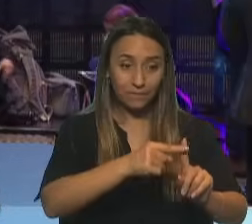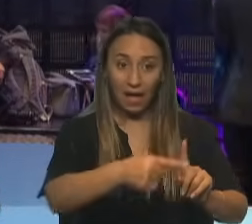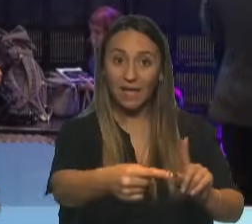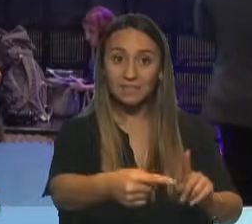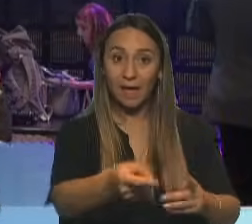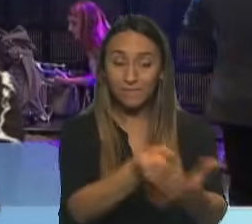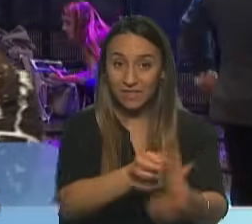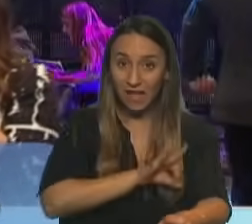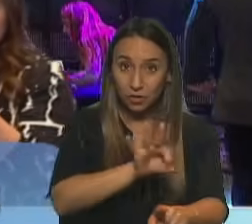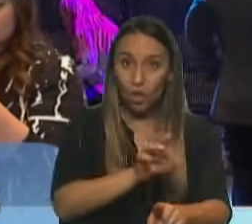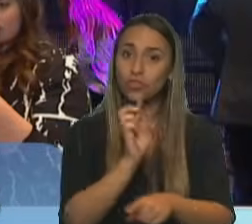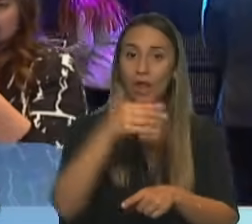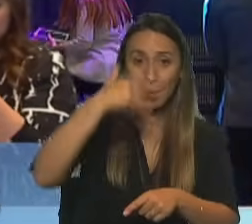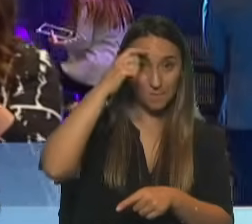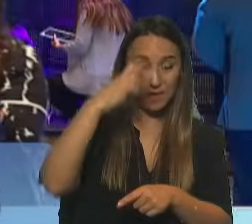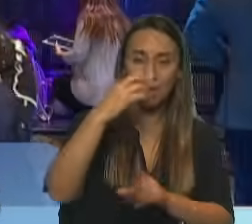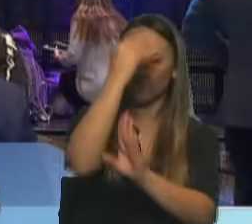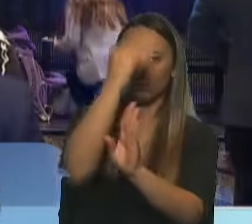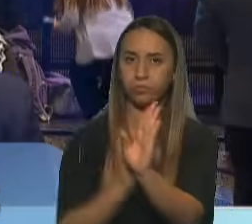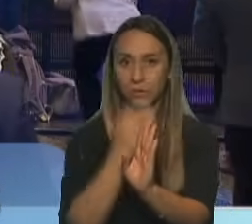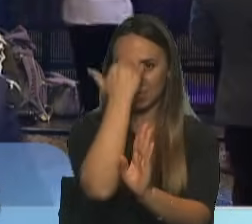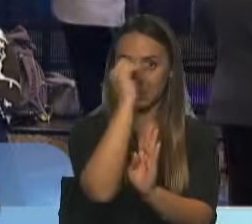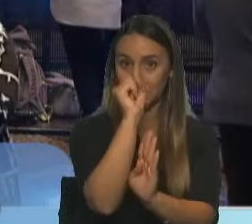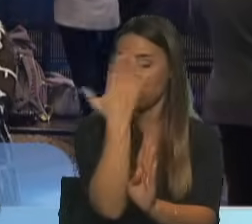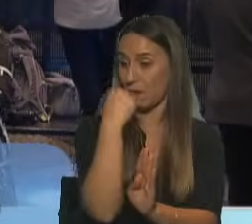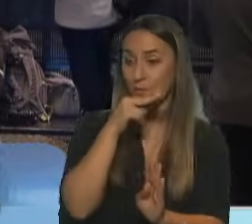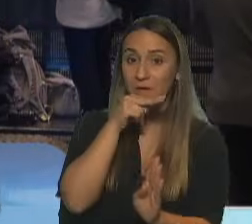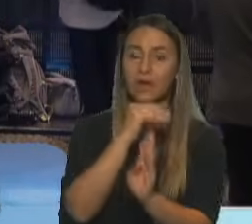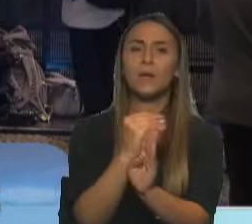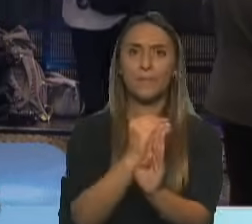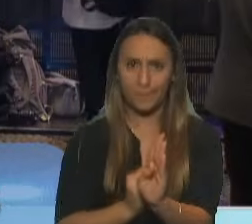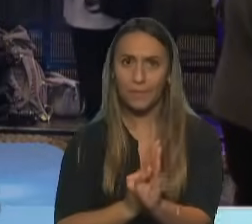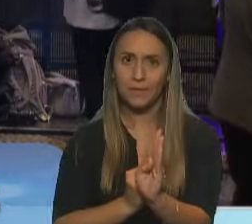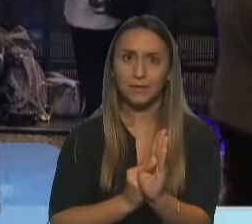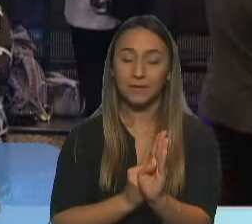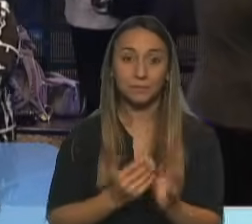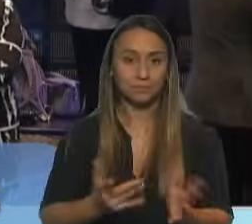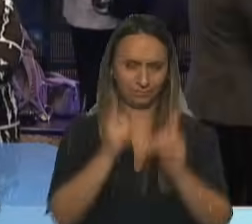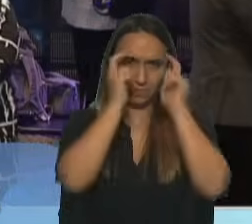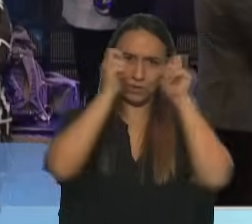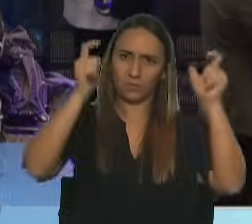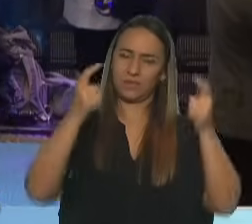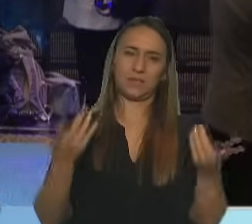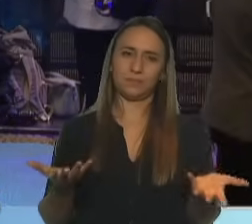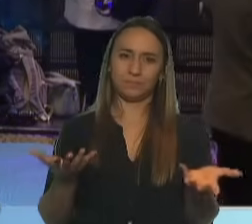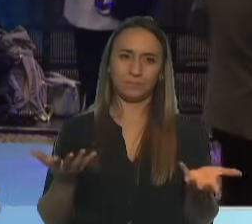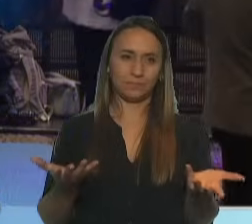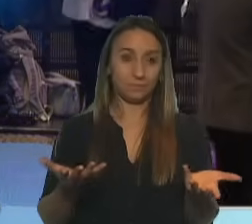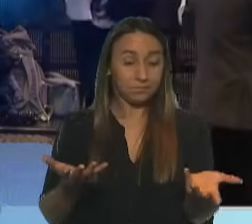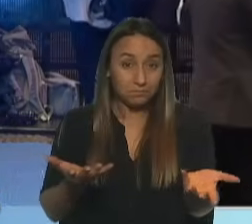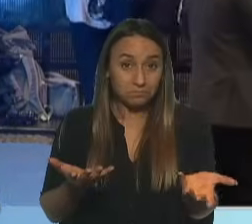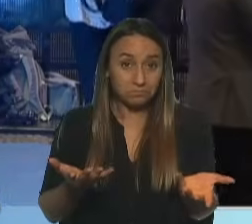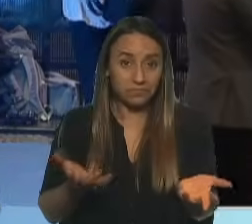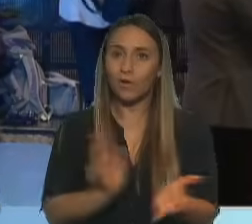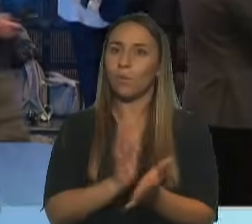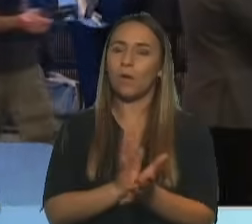dólar MEP. 15 pesos y termina el viernes a la baja, digo. Cosas que Sí. sorprenden a cualquiera. Digo, el manual hay que